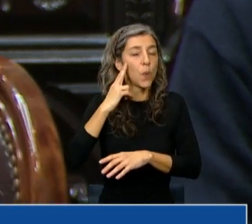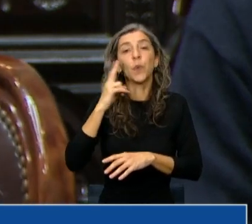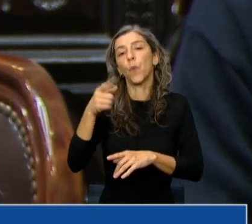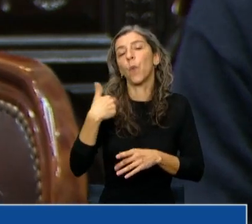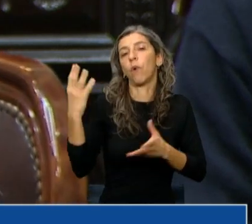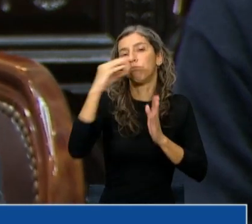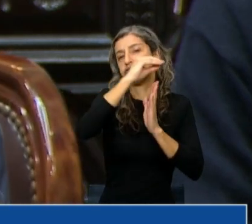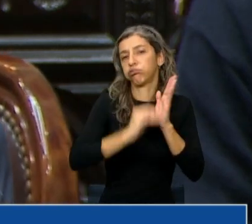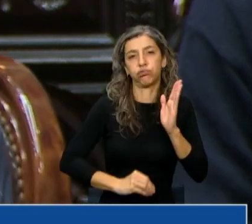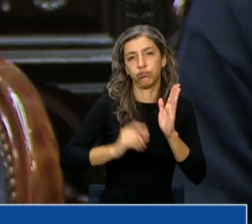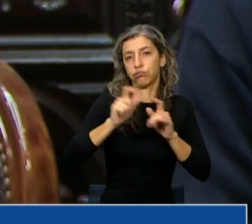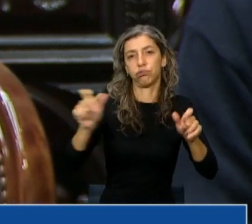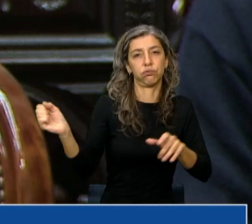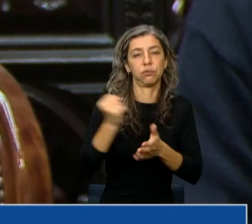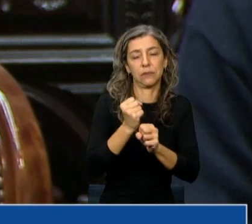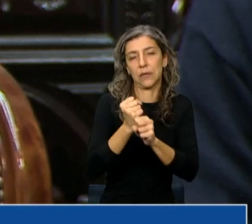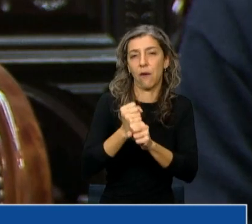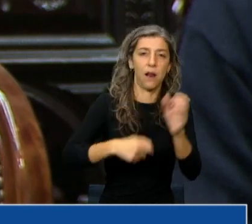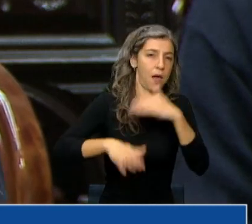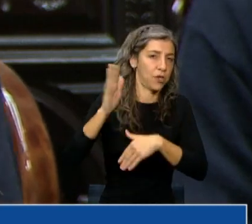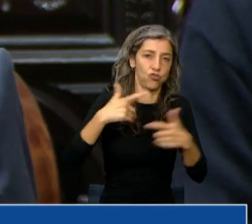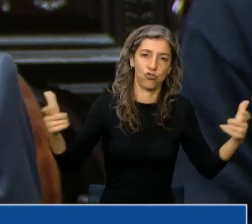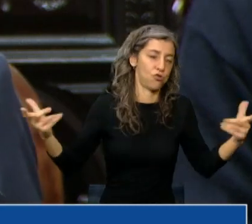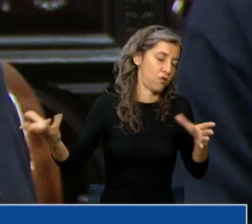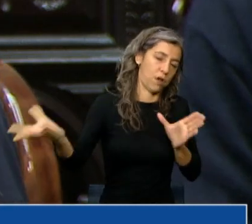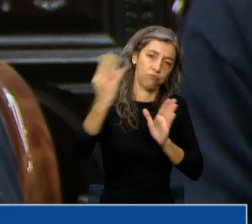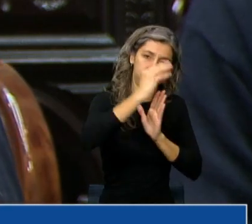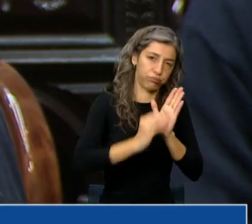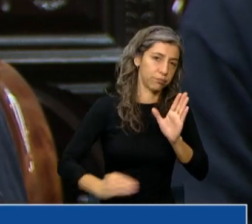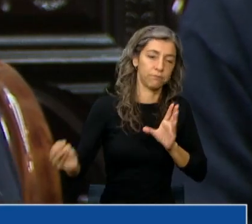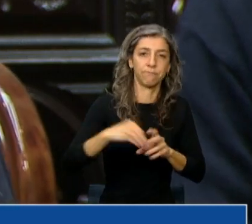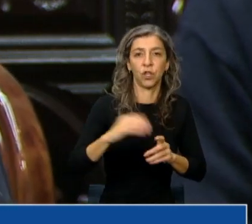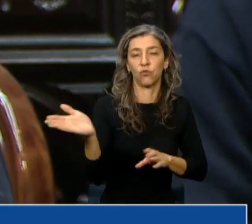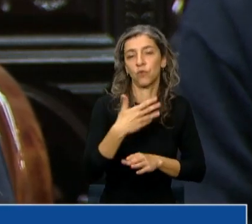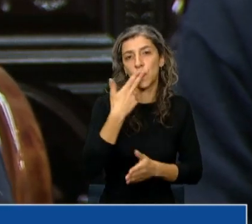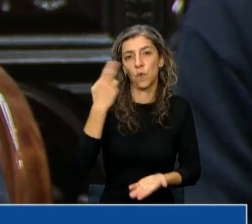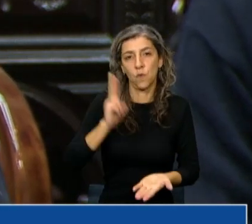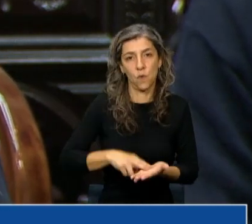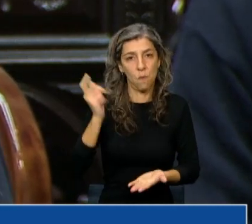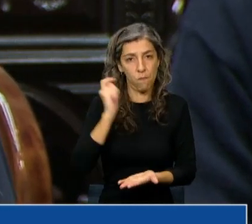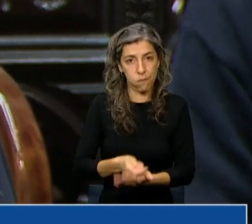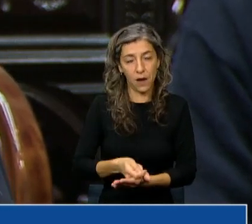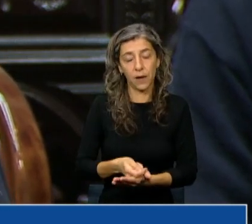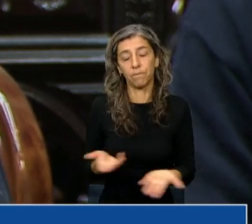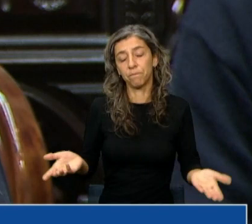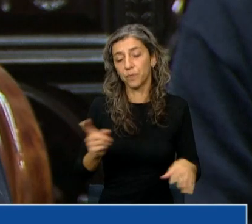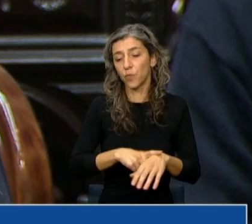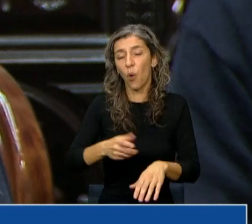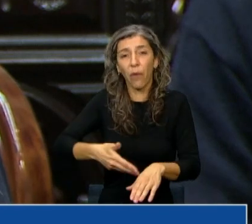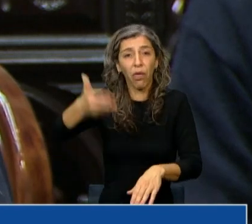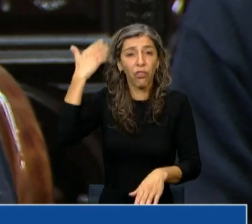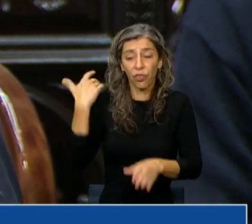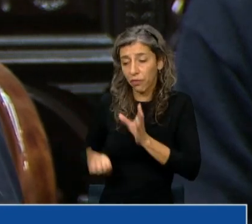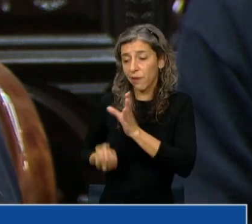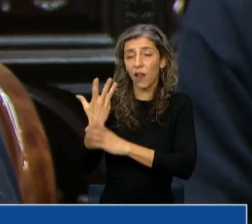gran cantidad de trabajadores. Mire, presidente, desde su creación, esta ley ha sufrido tantas modificaciones y tiene